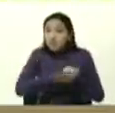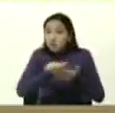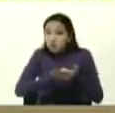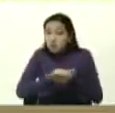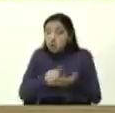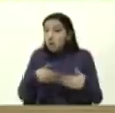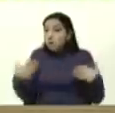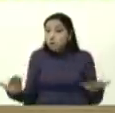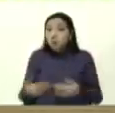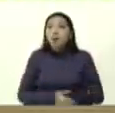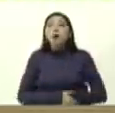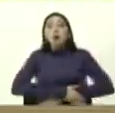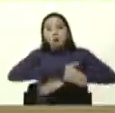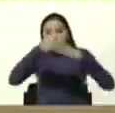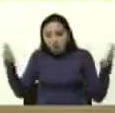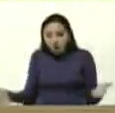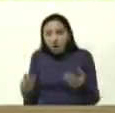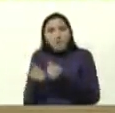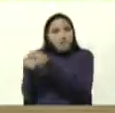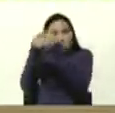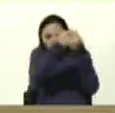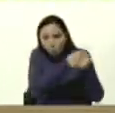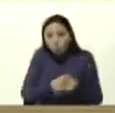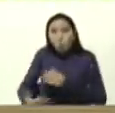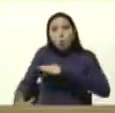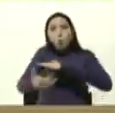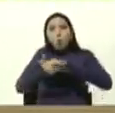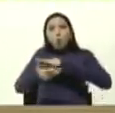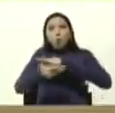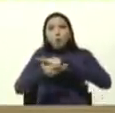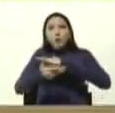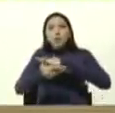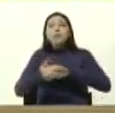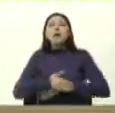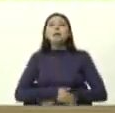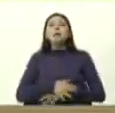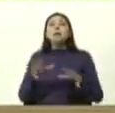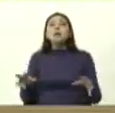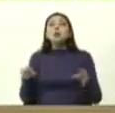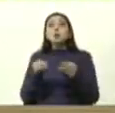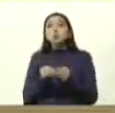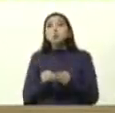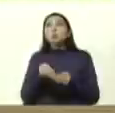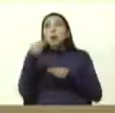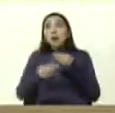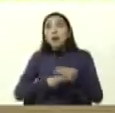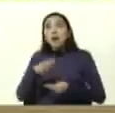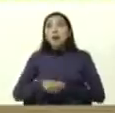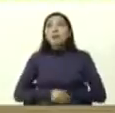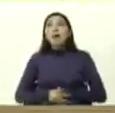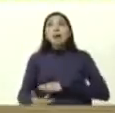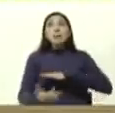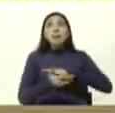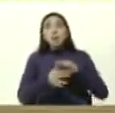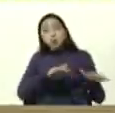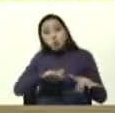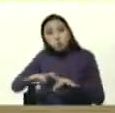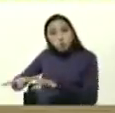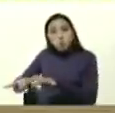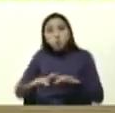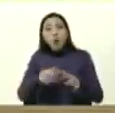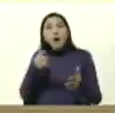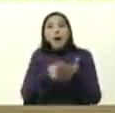el impulso a la economía digital y el impulso y la consolidación de los medios electrónicos de pago va sin duda alguna